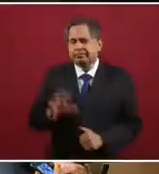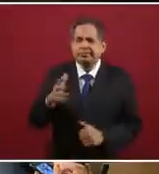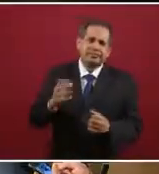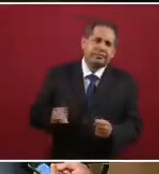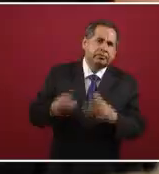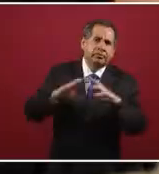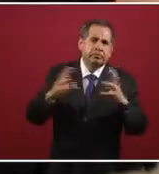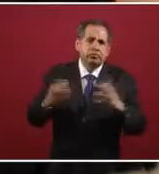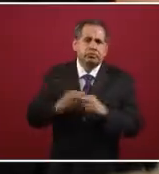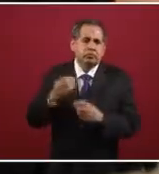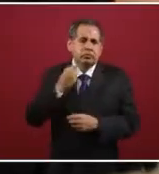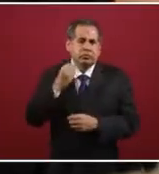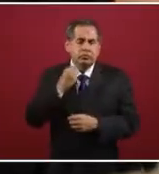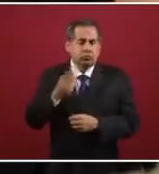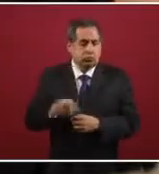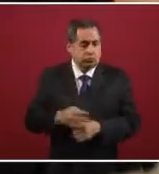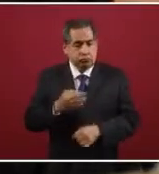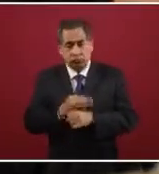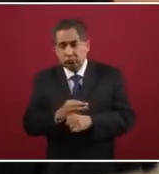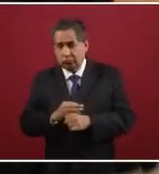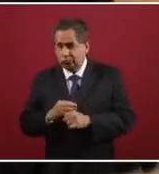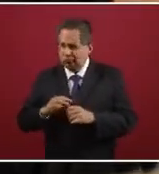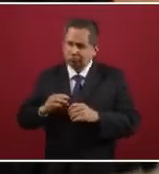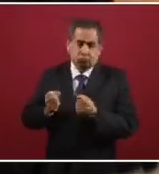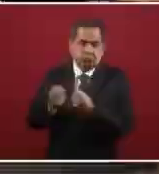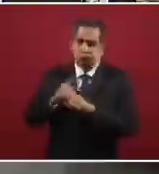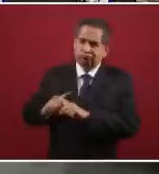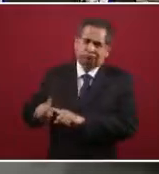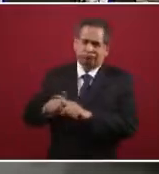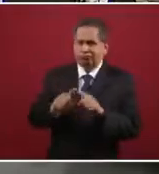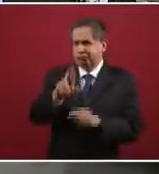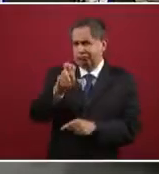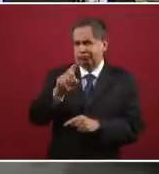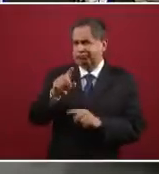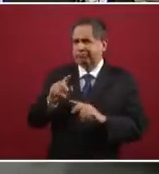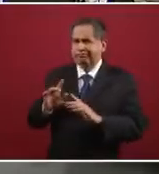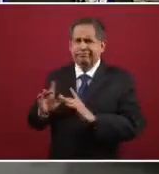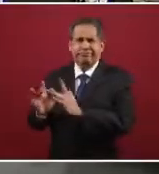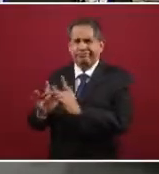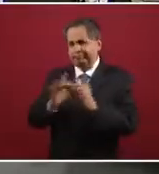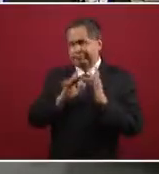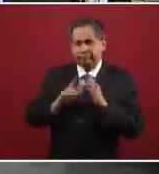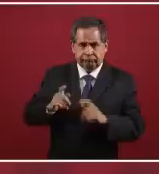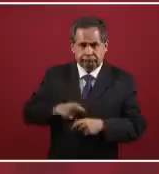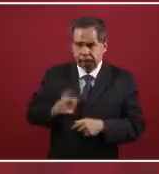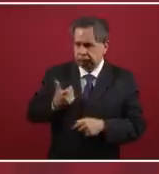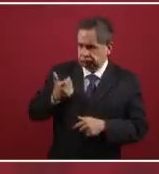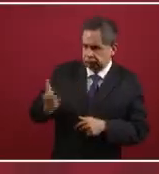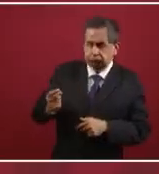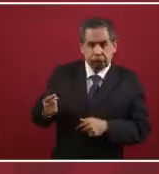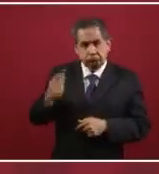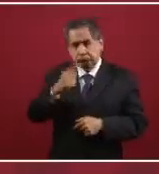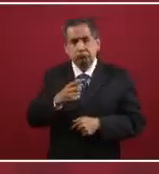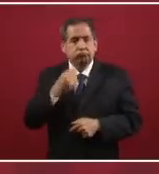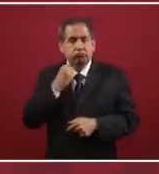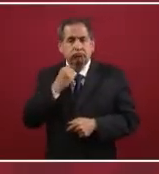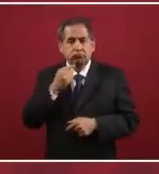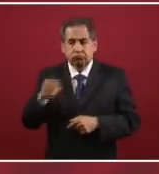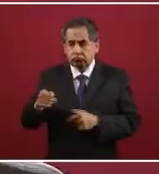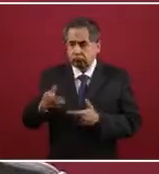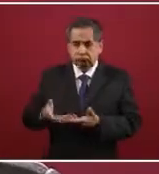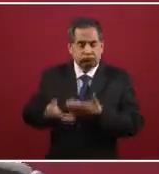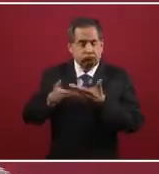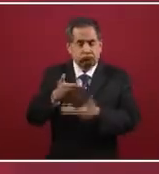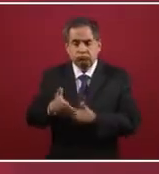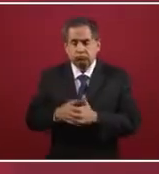estarán participando en esta? Está toda una red, hay una red contratada por nosotros y la red está a